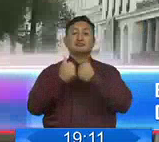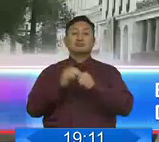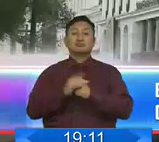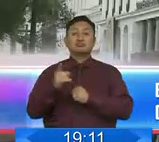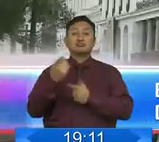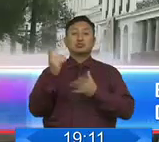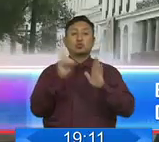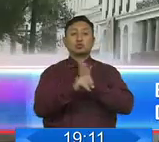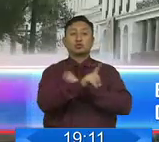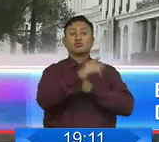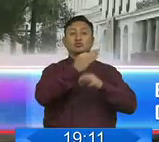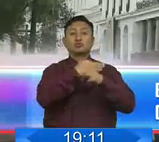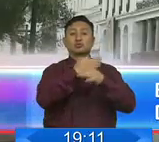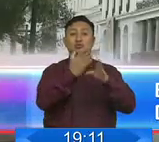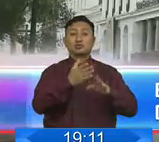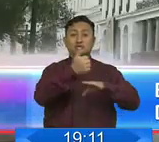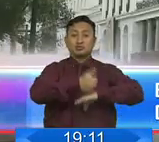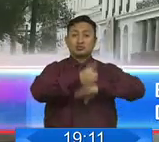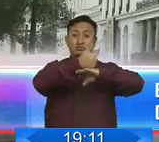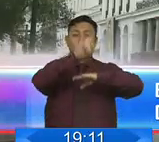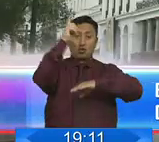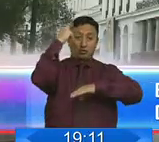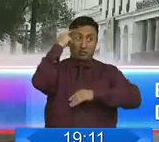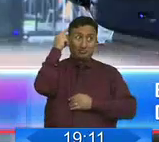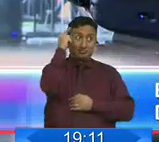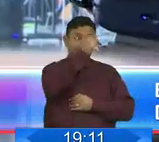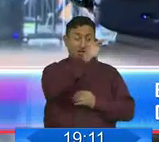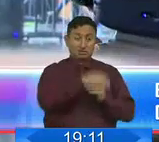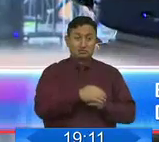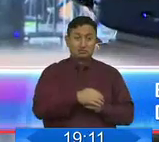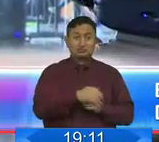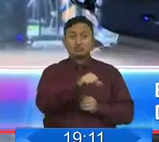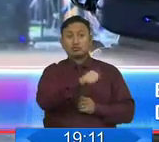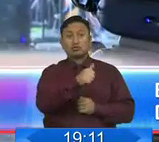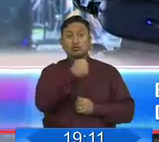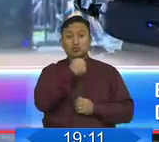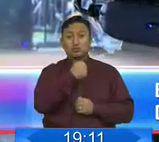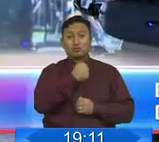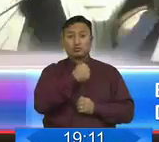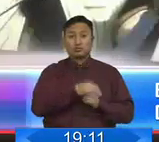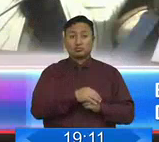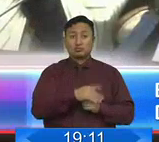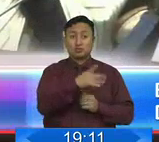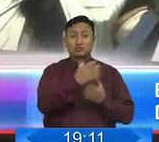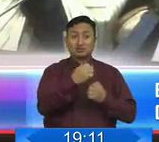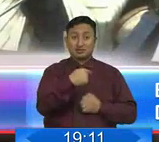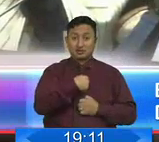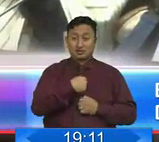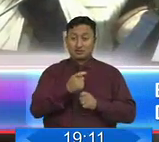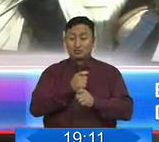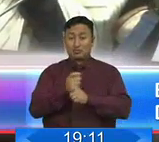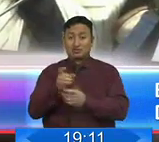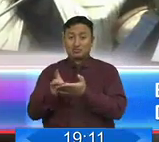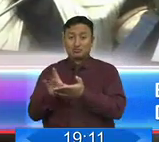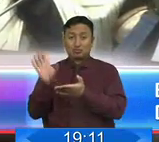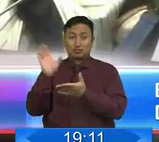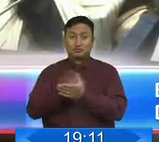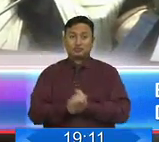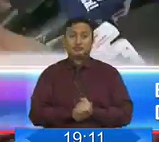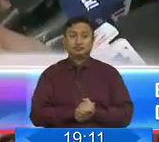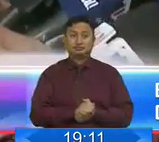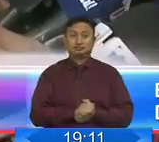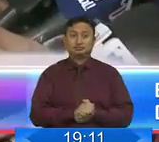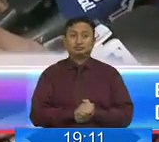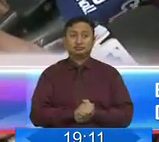un funcionario de alto nivel en el gobierno que estaría junto a periodistas, supuestamente presionando para que la destituyan.